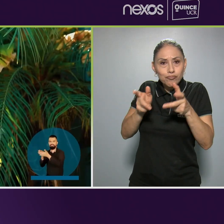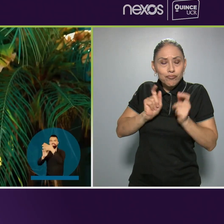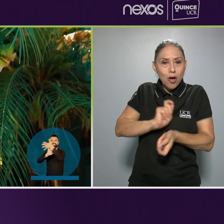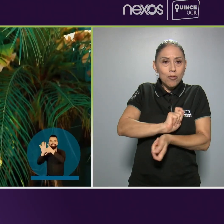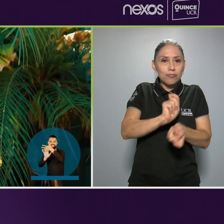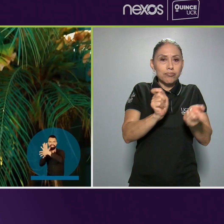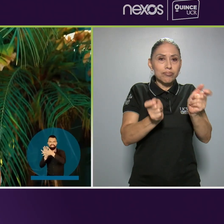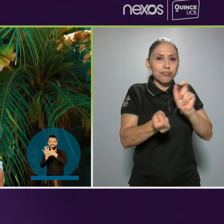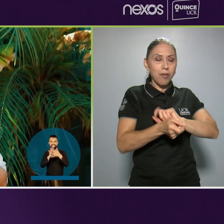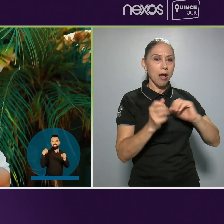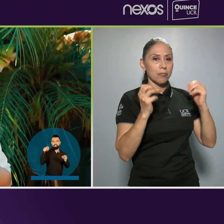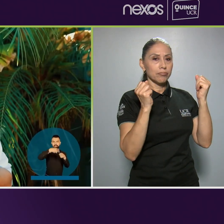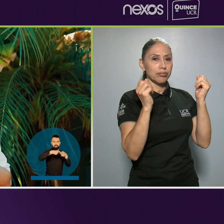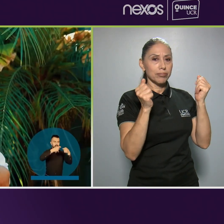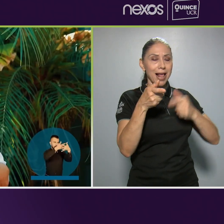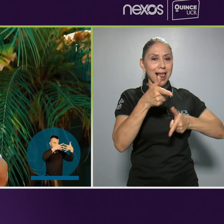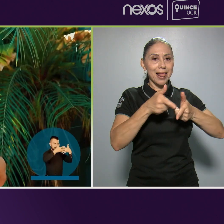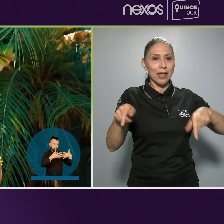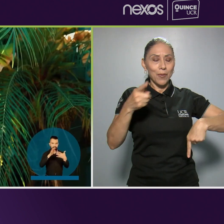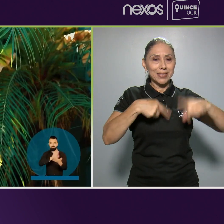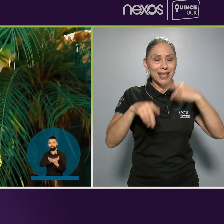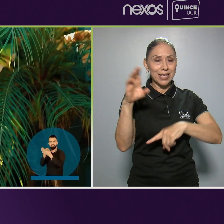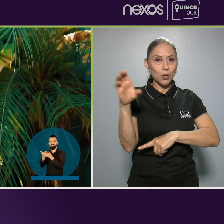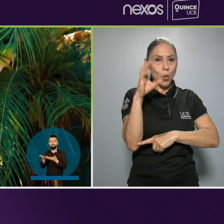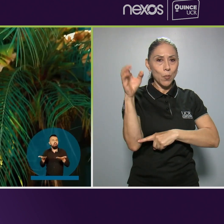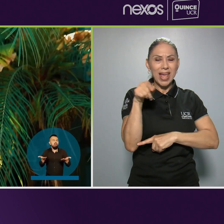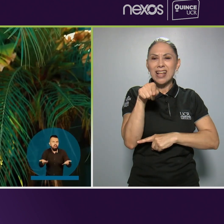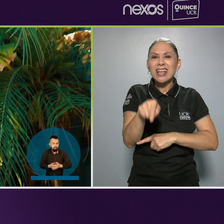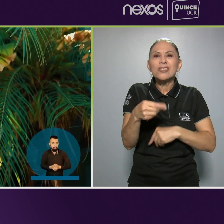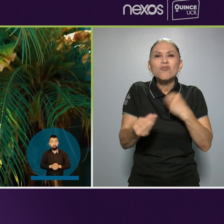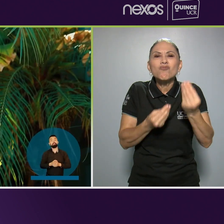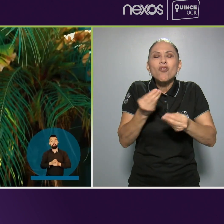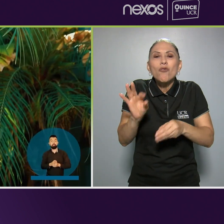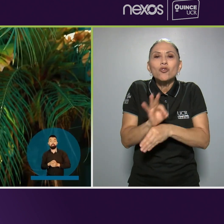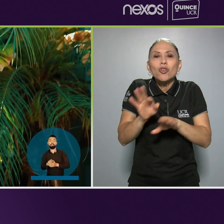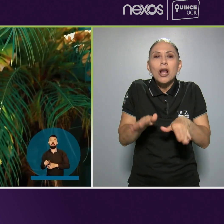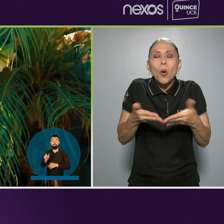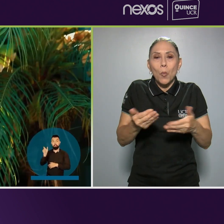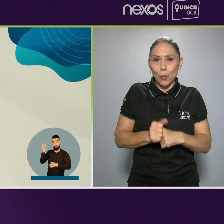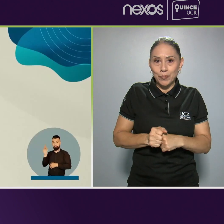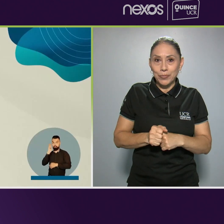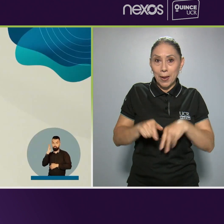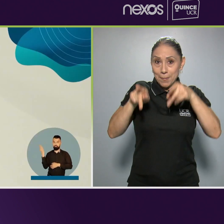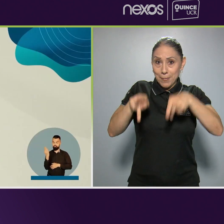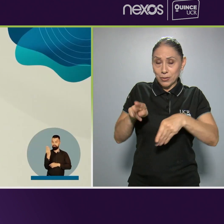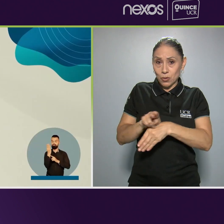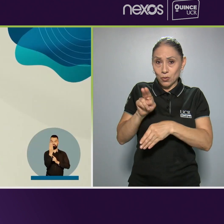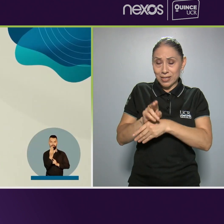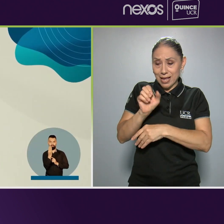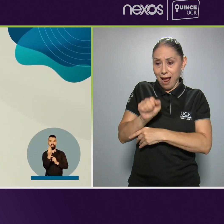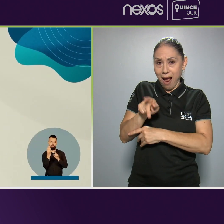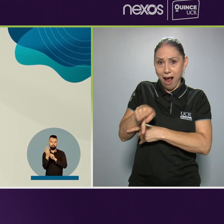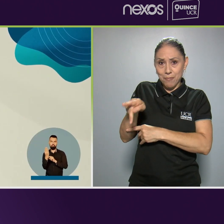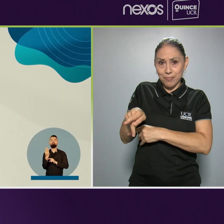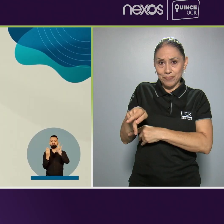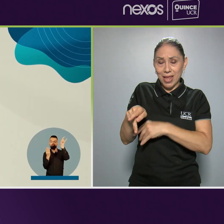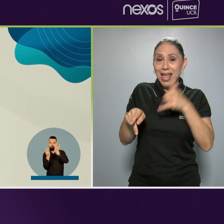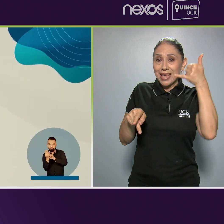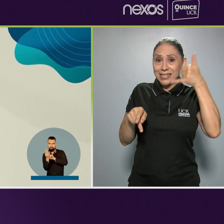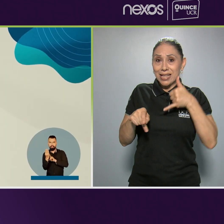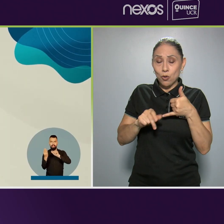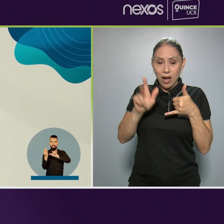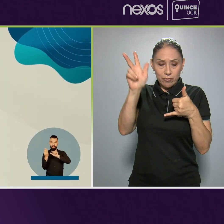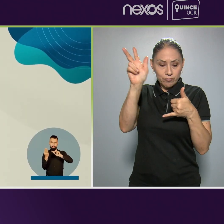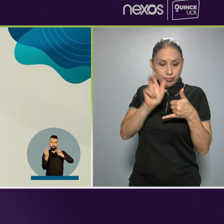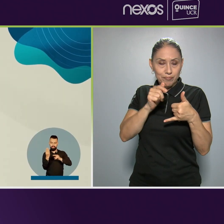a lengua de señas colombiana. ¿Cómo funciona? La persona utiliza el aplicativo que ya debe instalar en su celular,